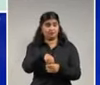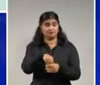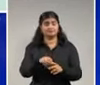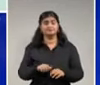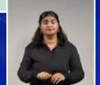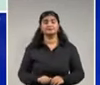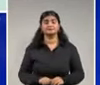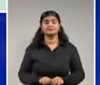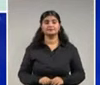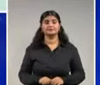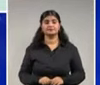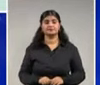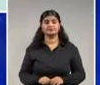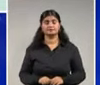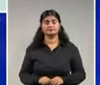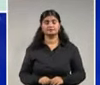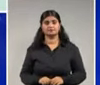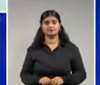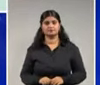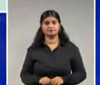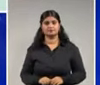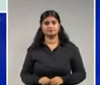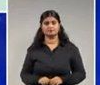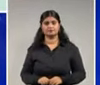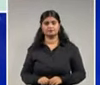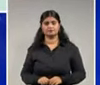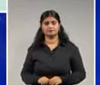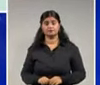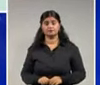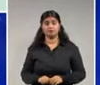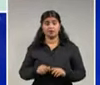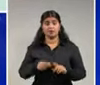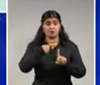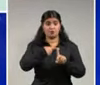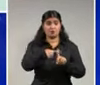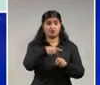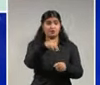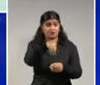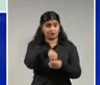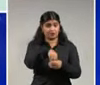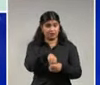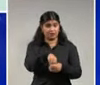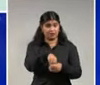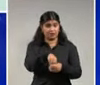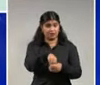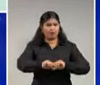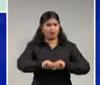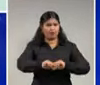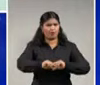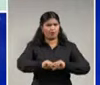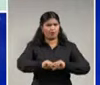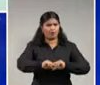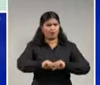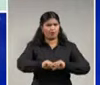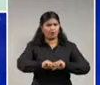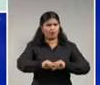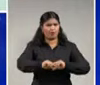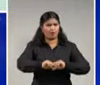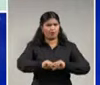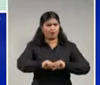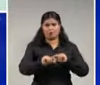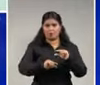indiscutiblemente ha sorprendido este número de casos que ahora a última hora han venido